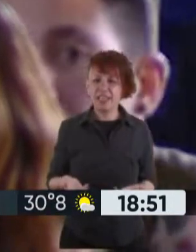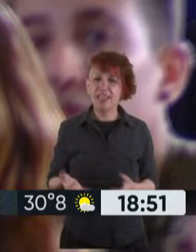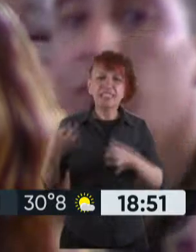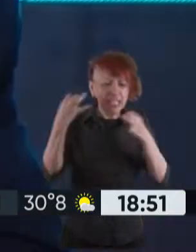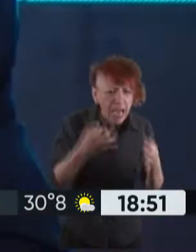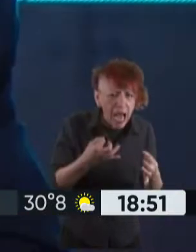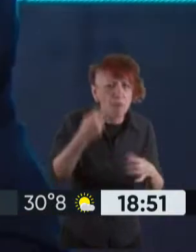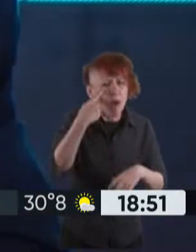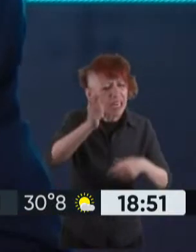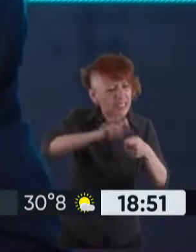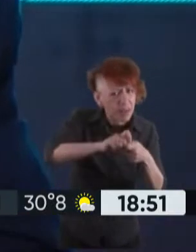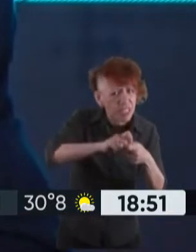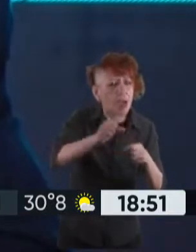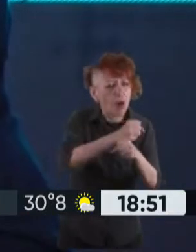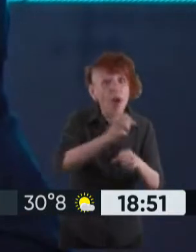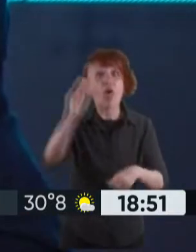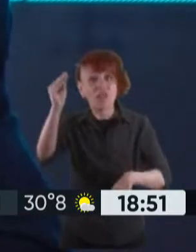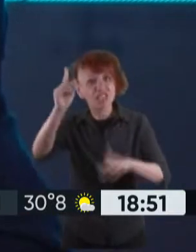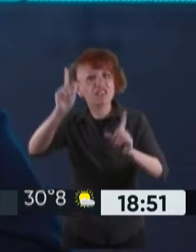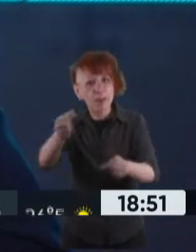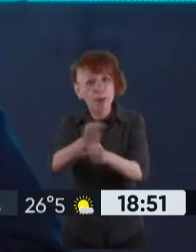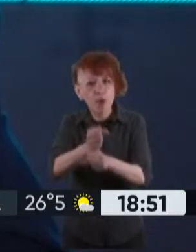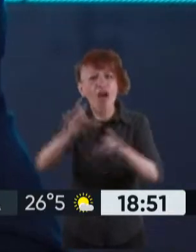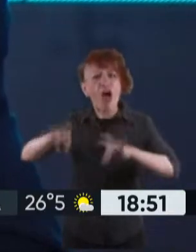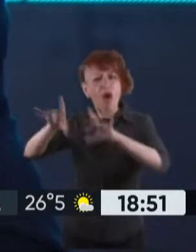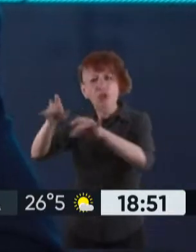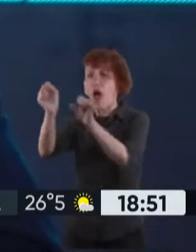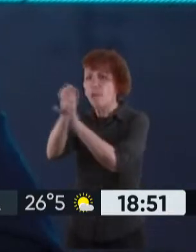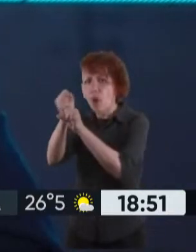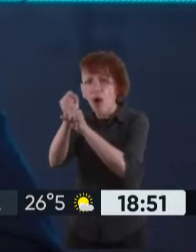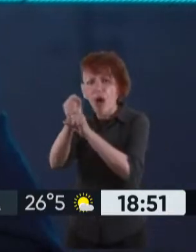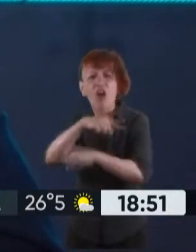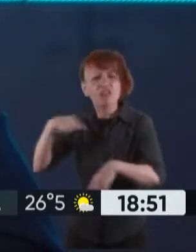fue aprobada en Brasil, fue aprobada en Australia, fue aprobada en China.